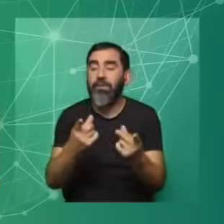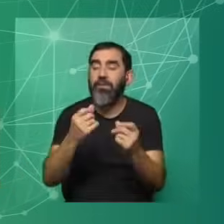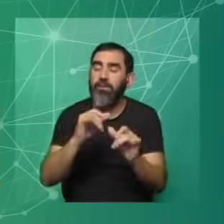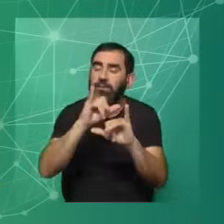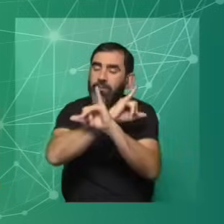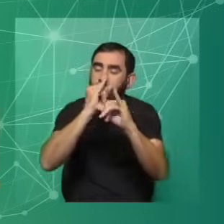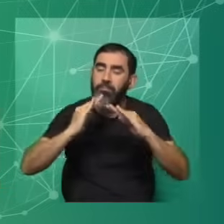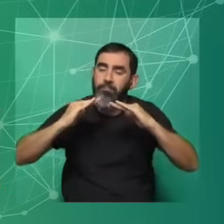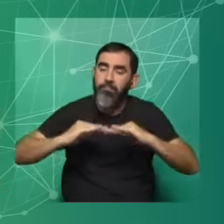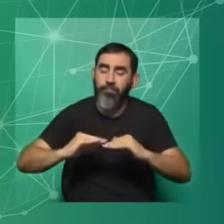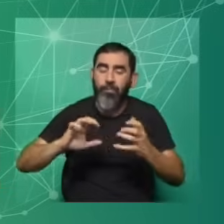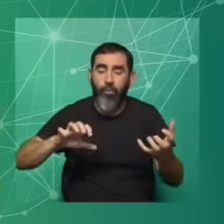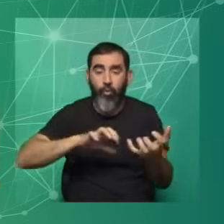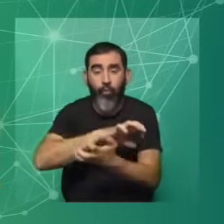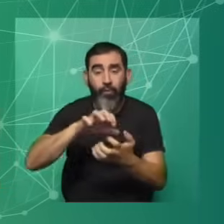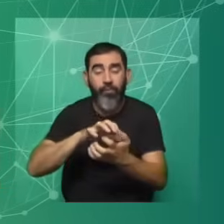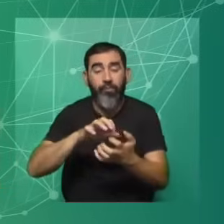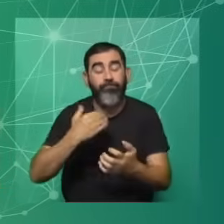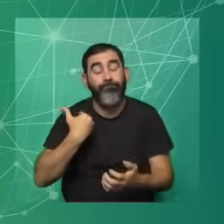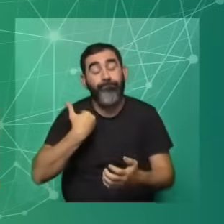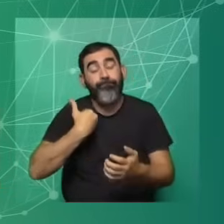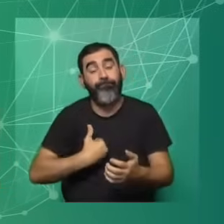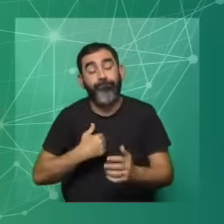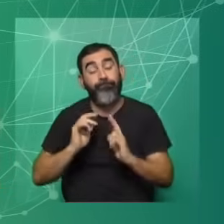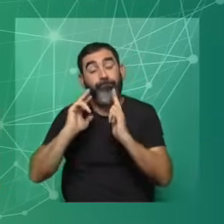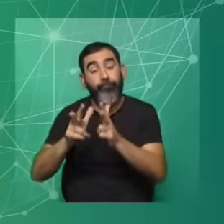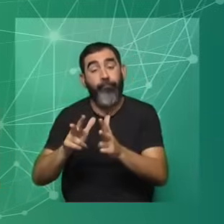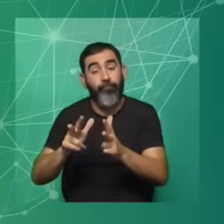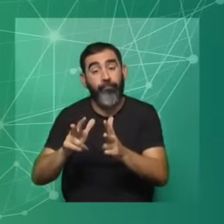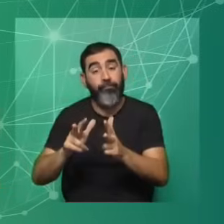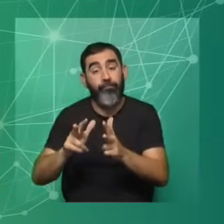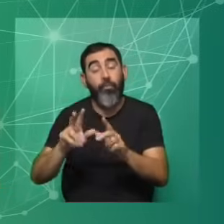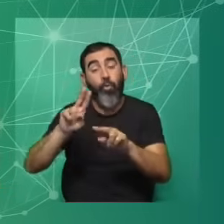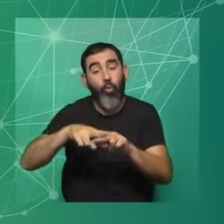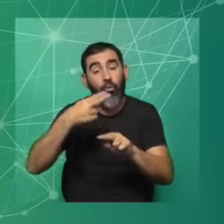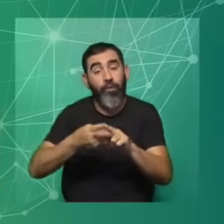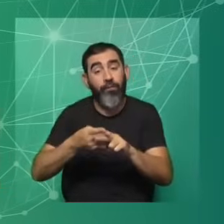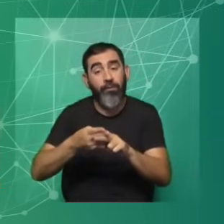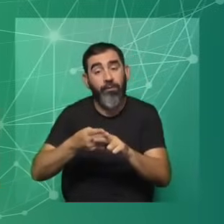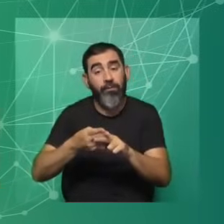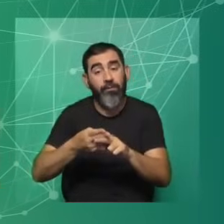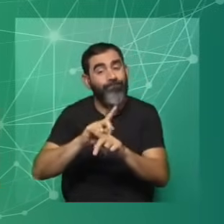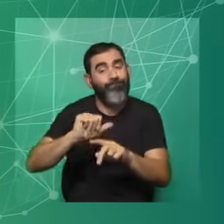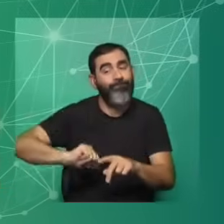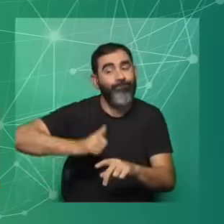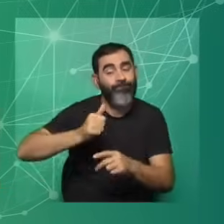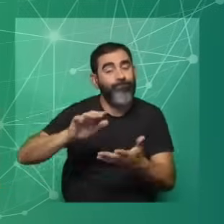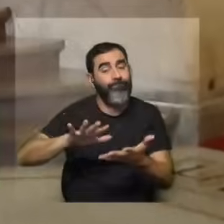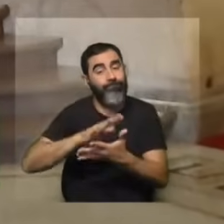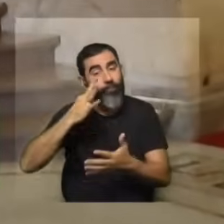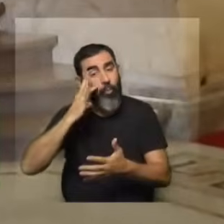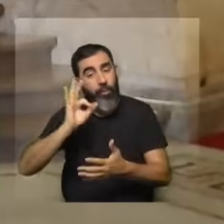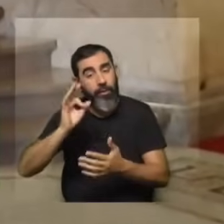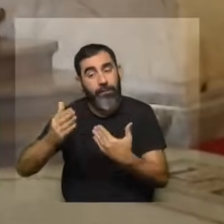pacificación de las partes en conflicto. Lamentamos, dice el comunicado, que una vez más la corporación haya desaprovechado la oportunidad de generar